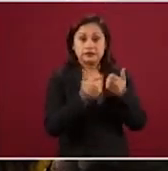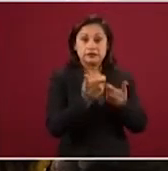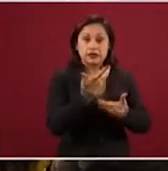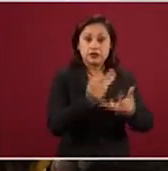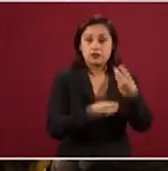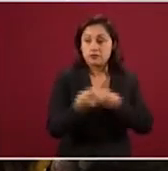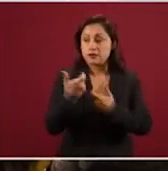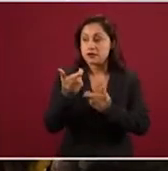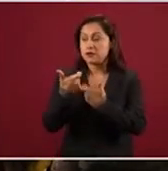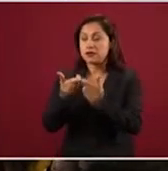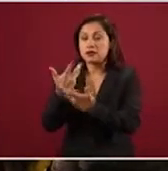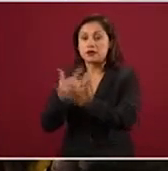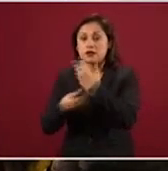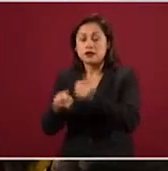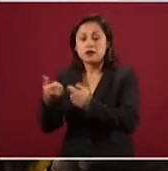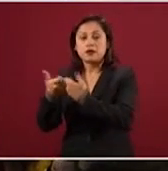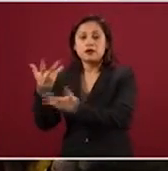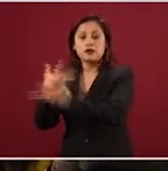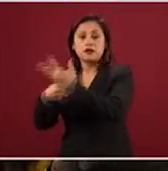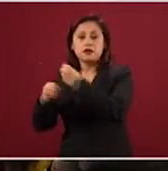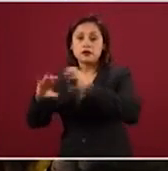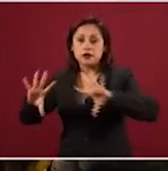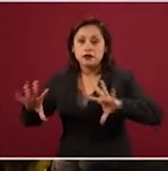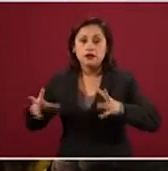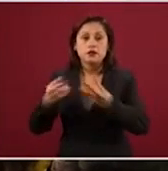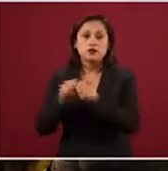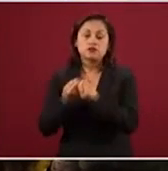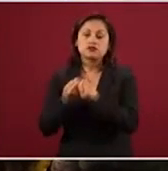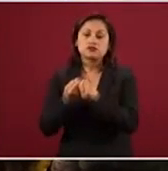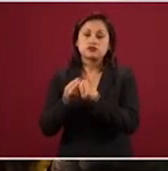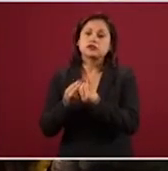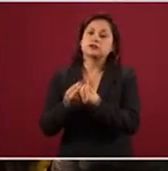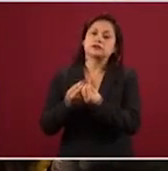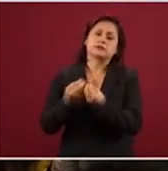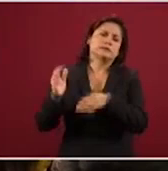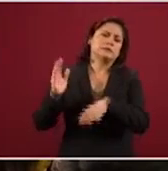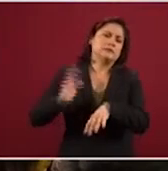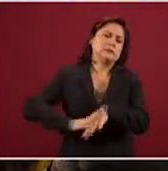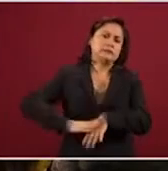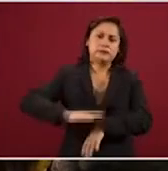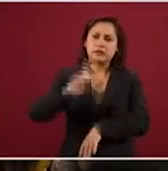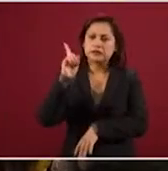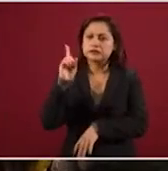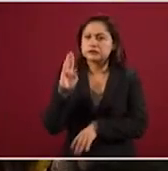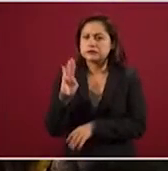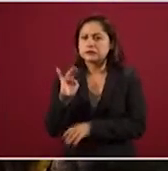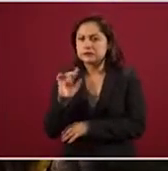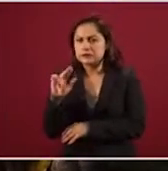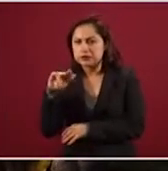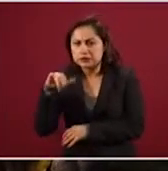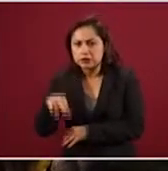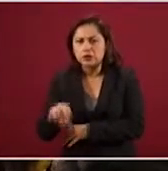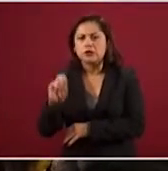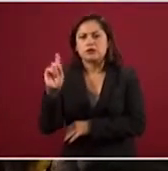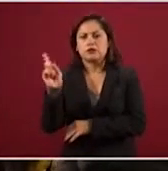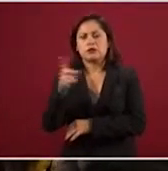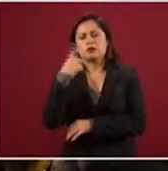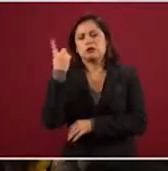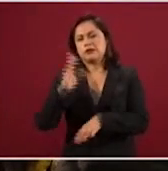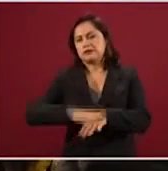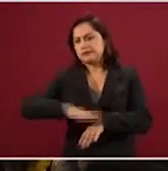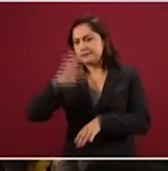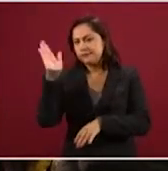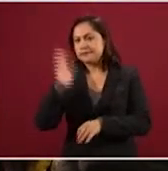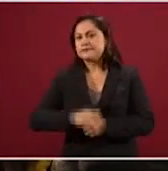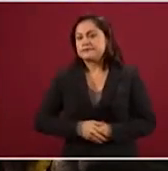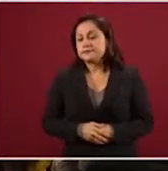el billón de dólares. Entonces, esa es la importancia de este